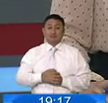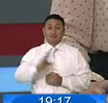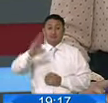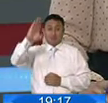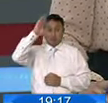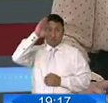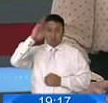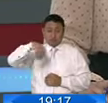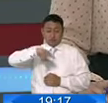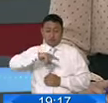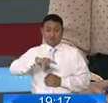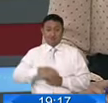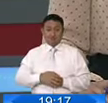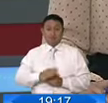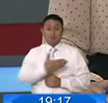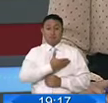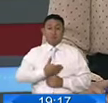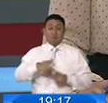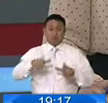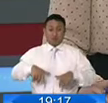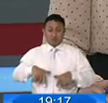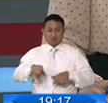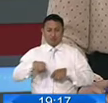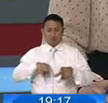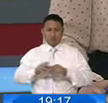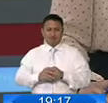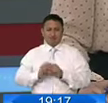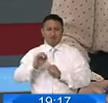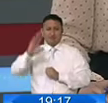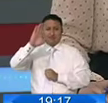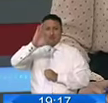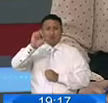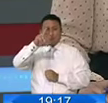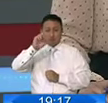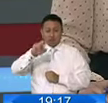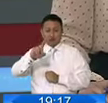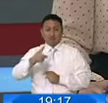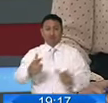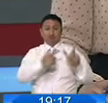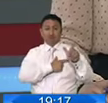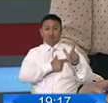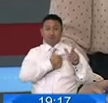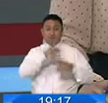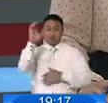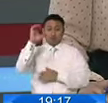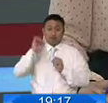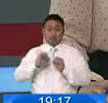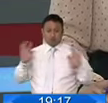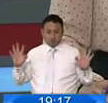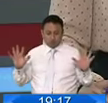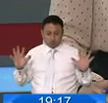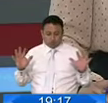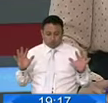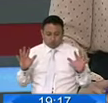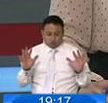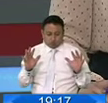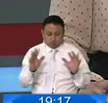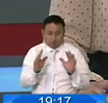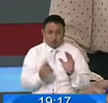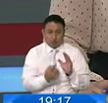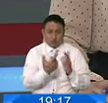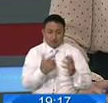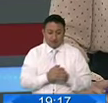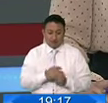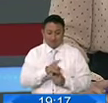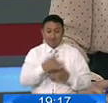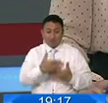capturado así lo dio a conocer el presidente de lenin moreno en toma con un nuevo operativo de las fuerzas militares de colombia lograron una incautación de